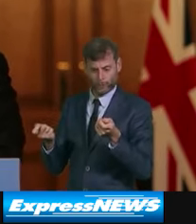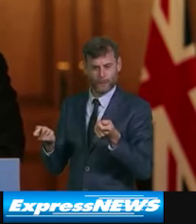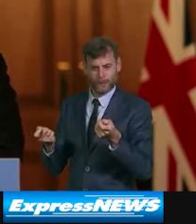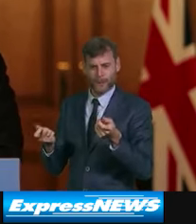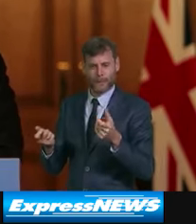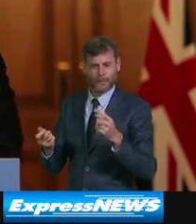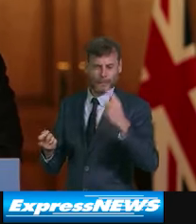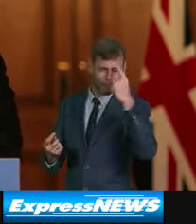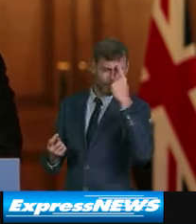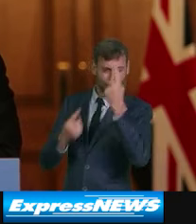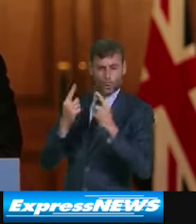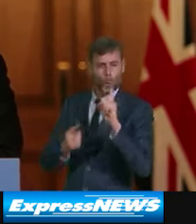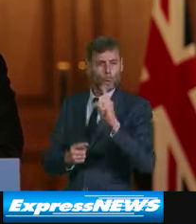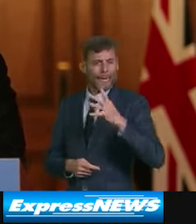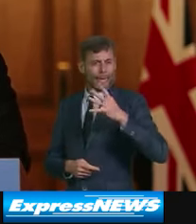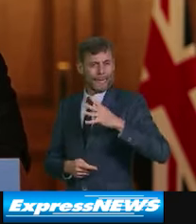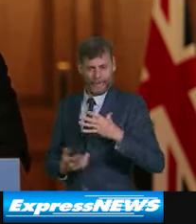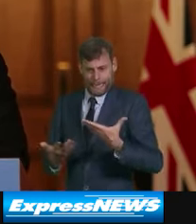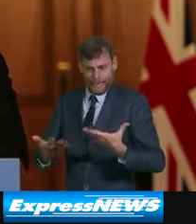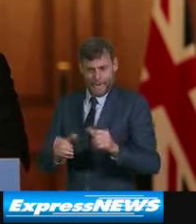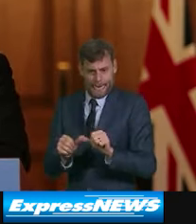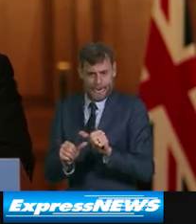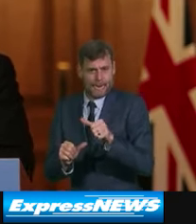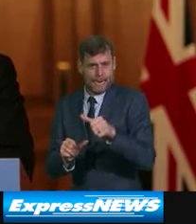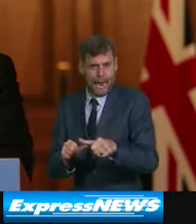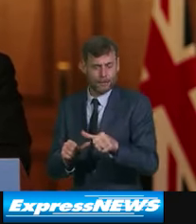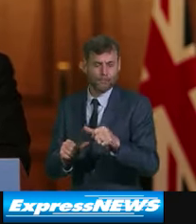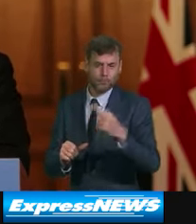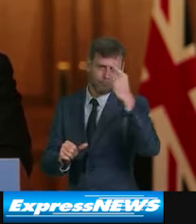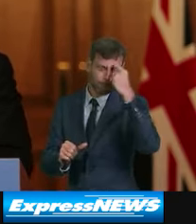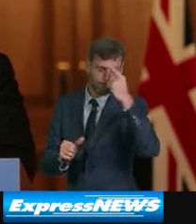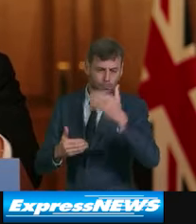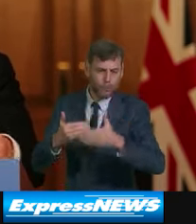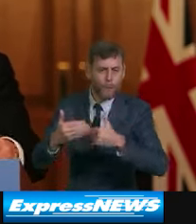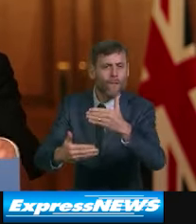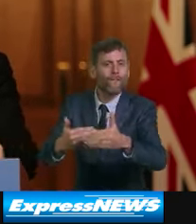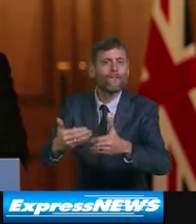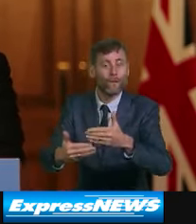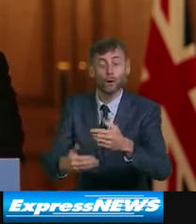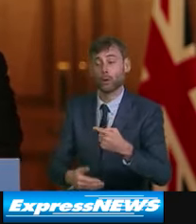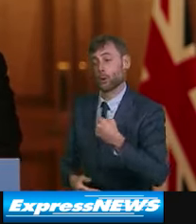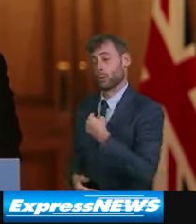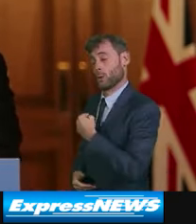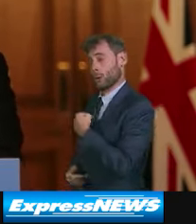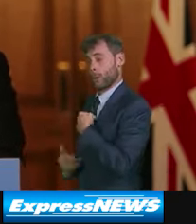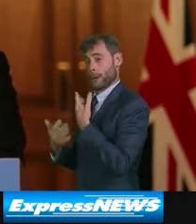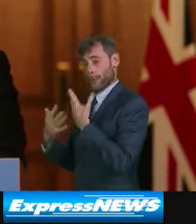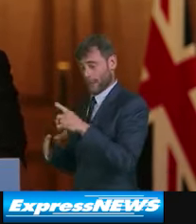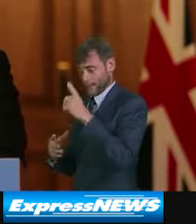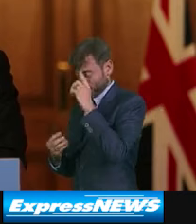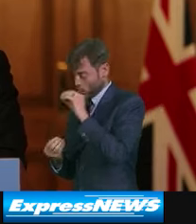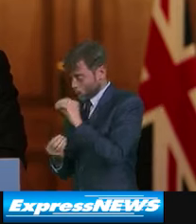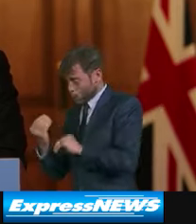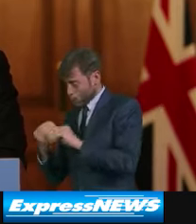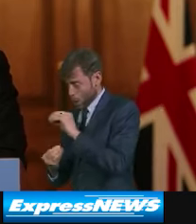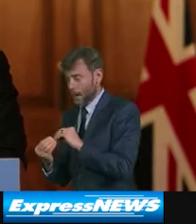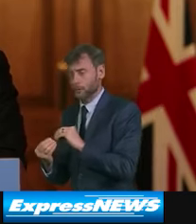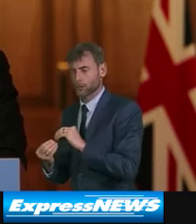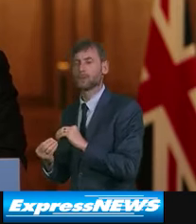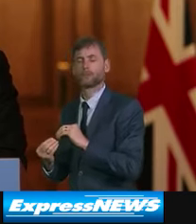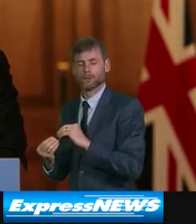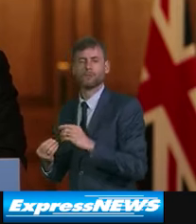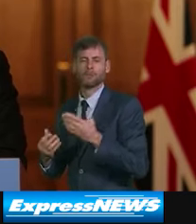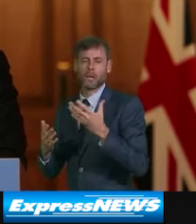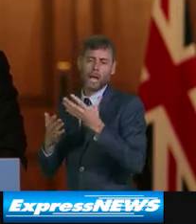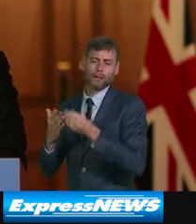en todo el país. Además de los acuerdos específicos que hemos alcanzado con Lancashire, Merseyside y otros.